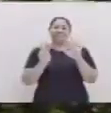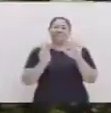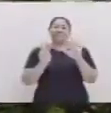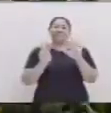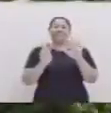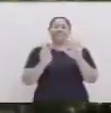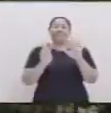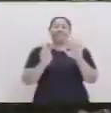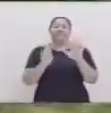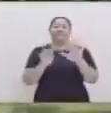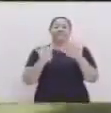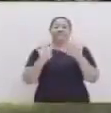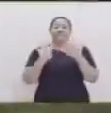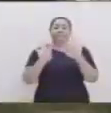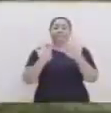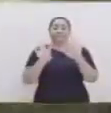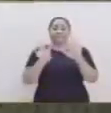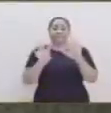8,